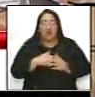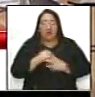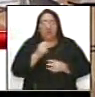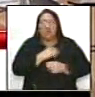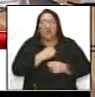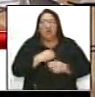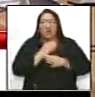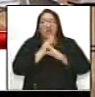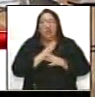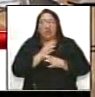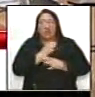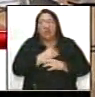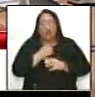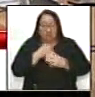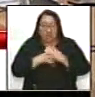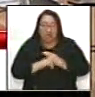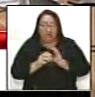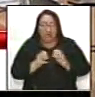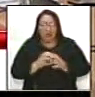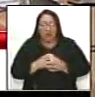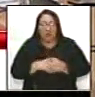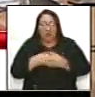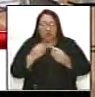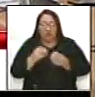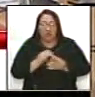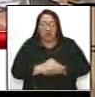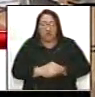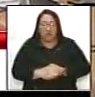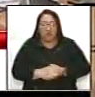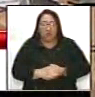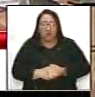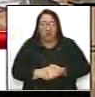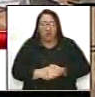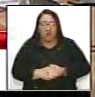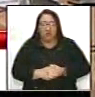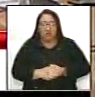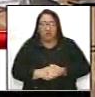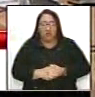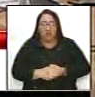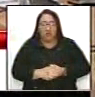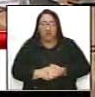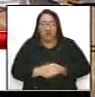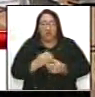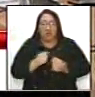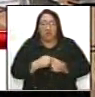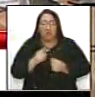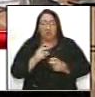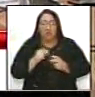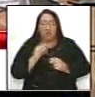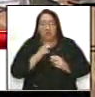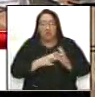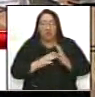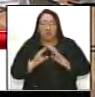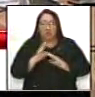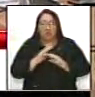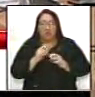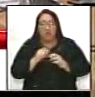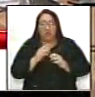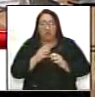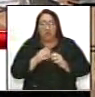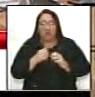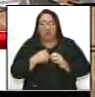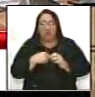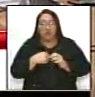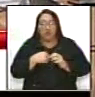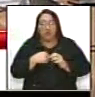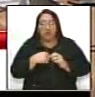ministro de Defensa, el ministro del Interior, y al director general de la policía, pues es un tema muy preocupante, y esto creo que